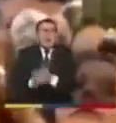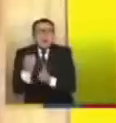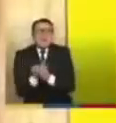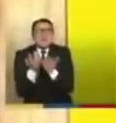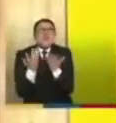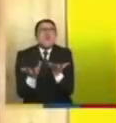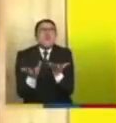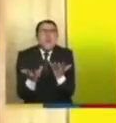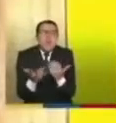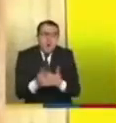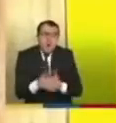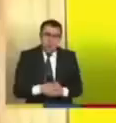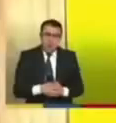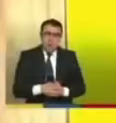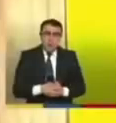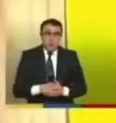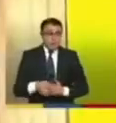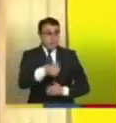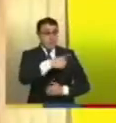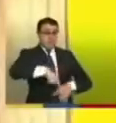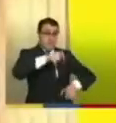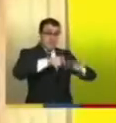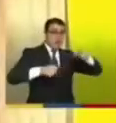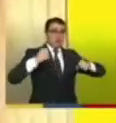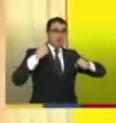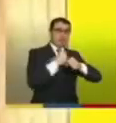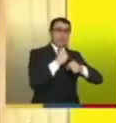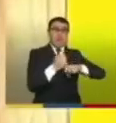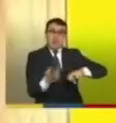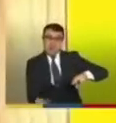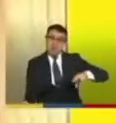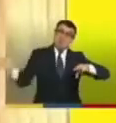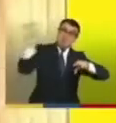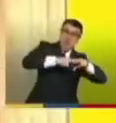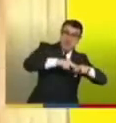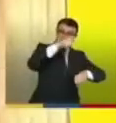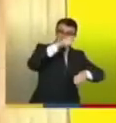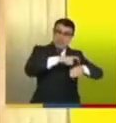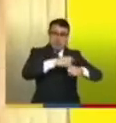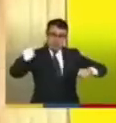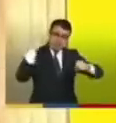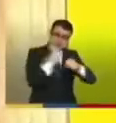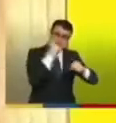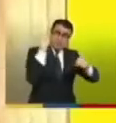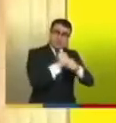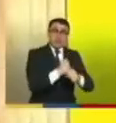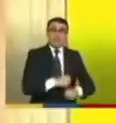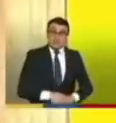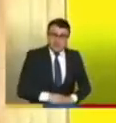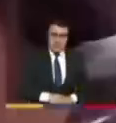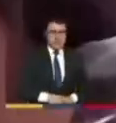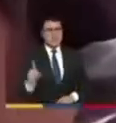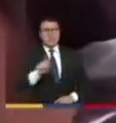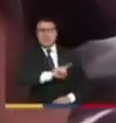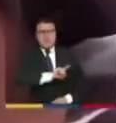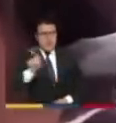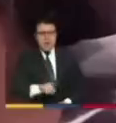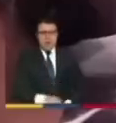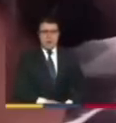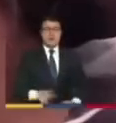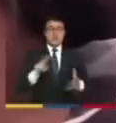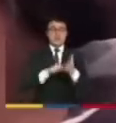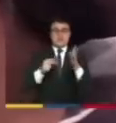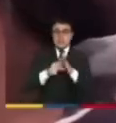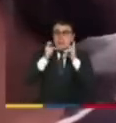de extender la jornada de trabajo no nace de intensificar el trabajo